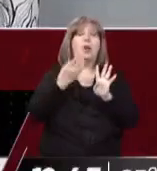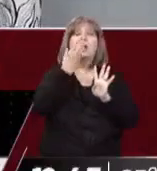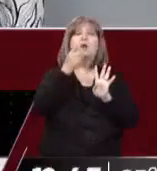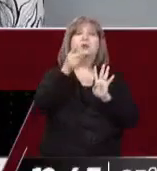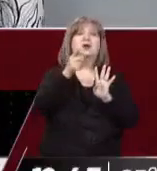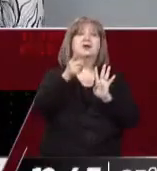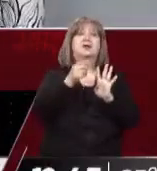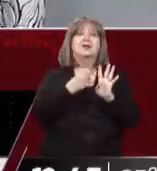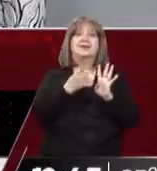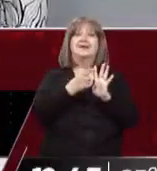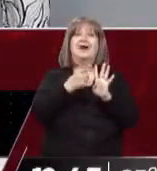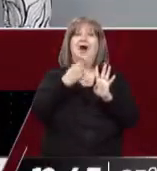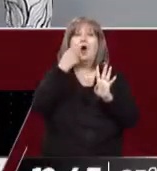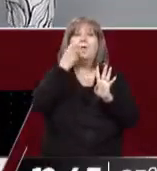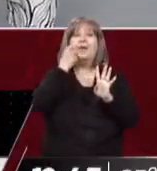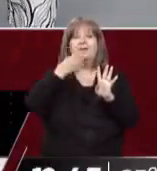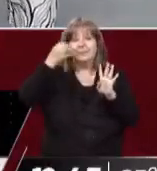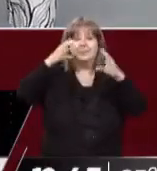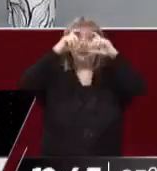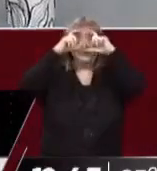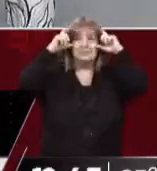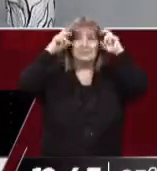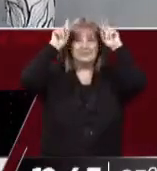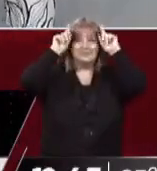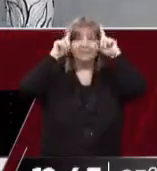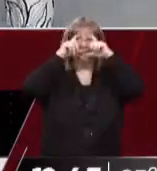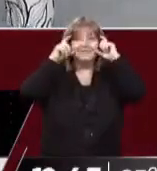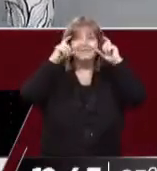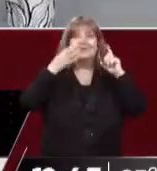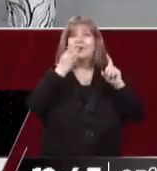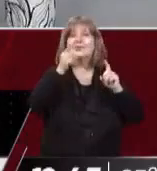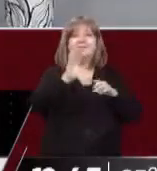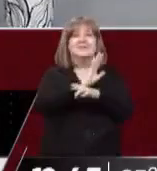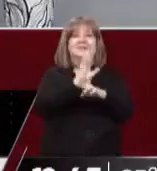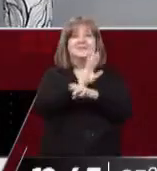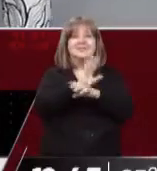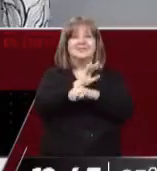90. ¿Cuál es el de él? Claro.